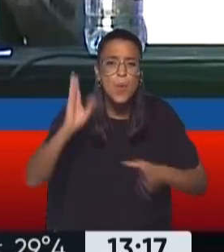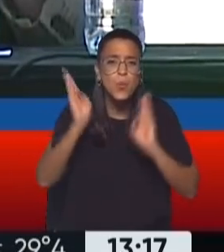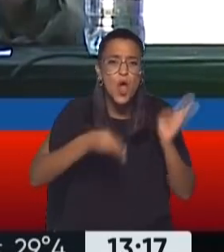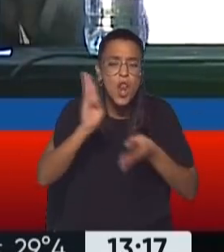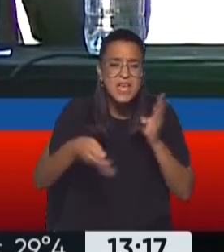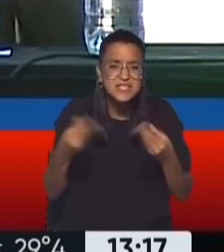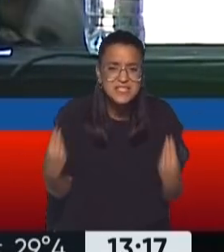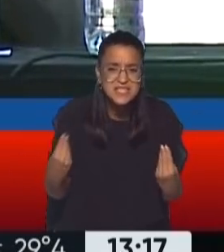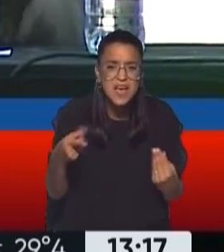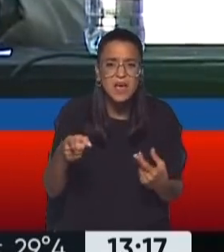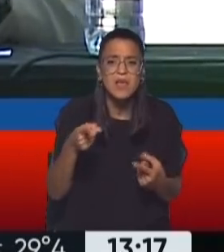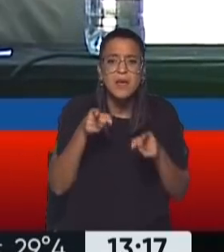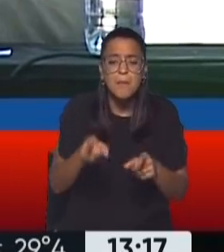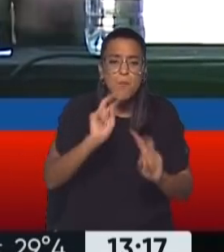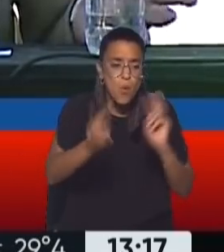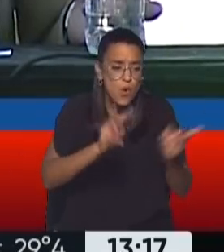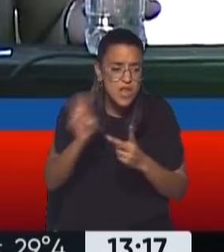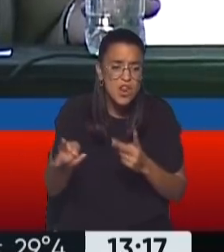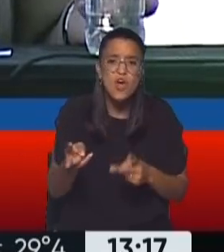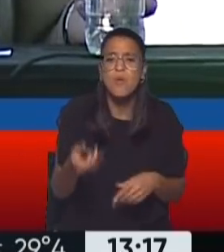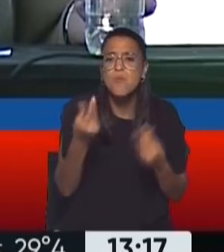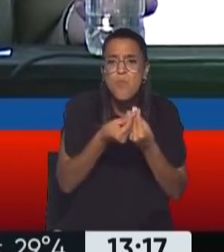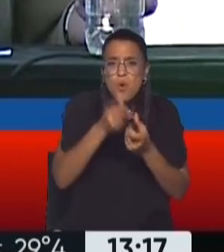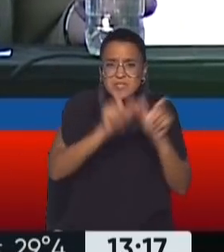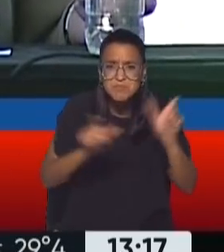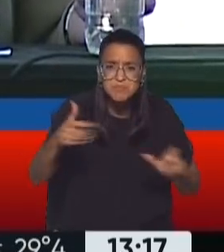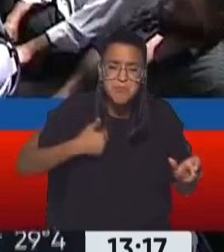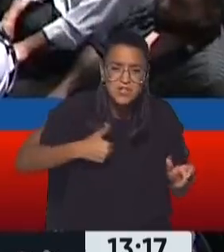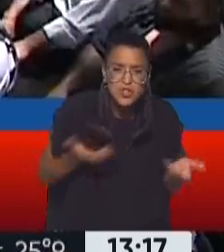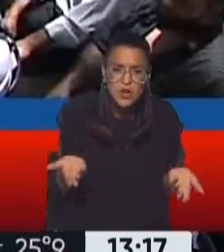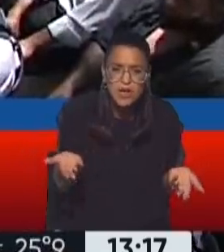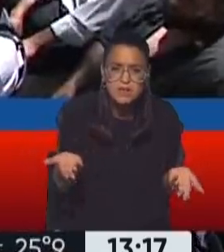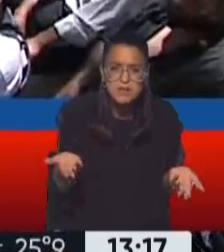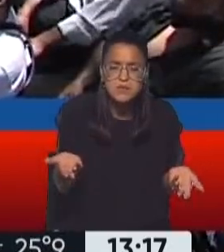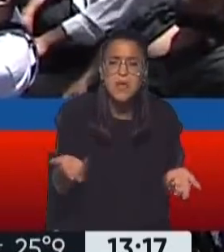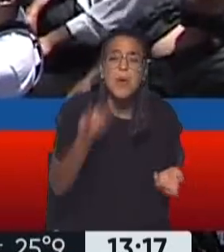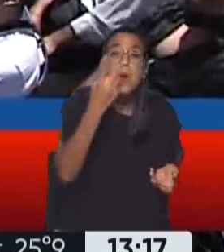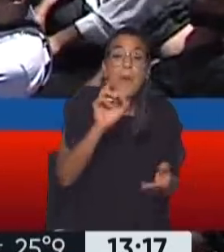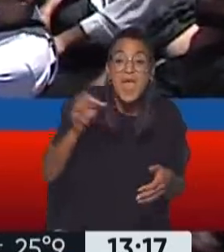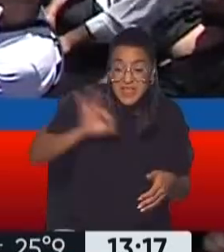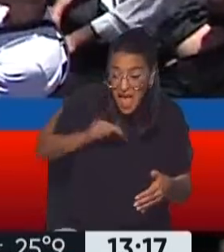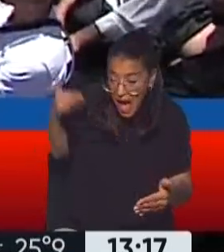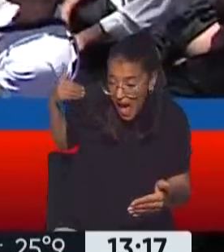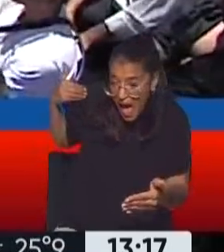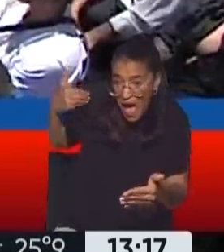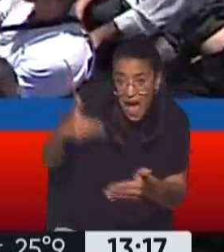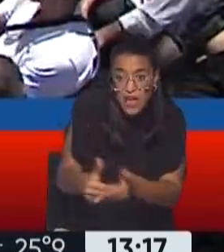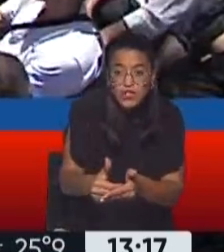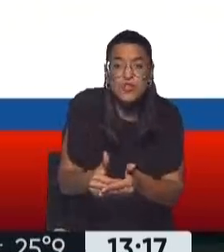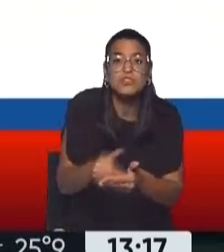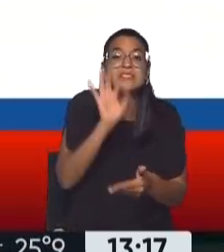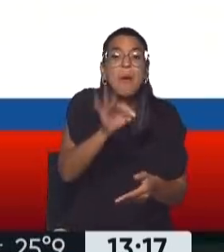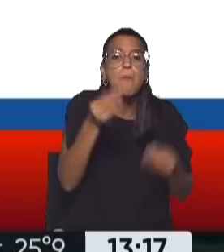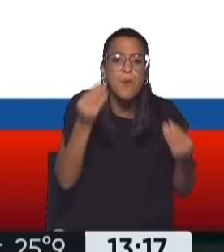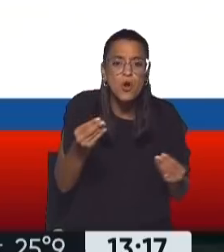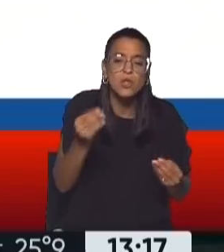violencia institucional que se llevaron la vida de decenas de argentinos y argentinas. 20 años tardaron. ¿Y saben por